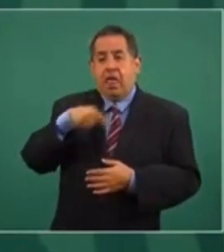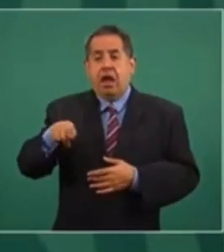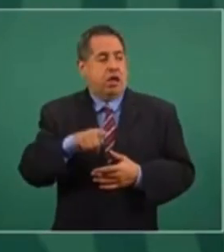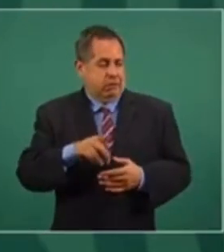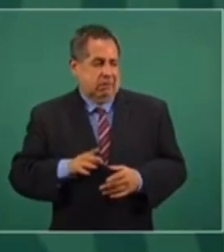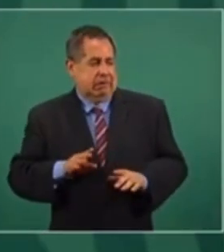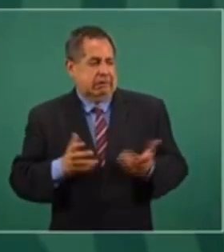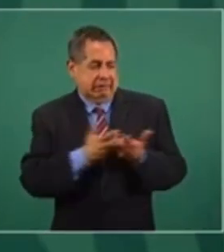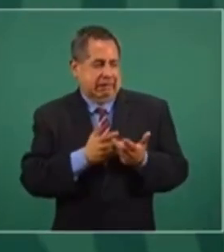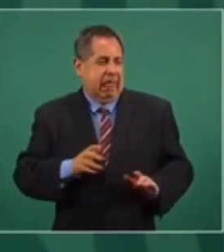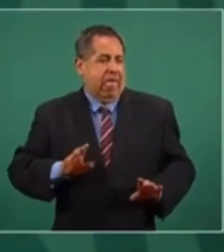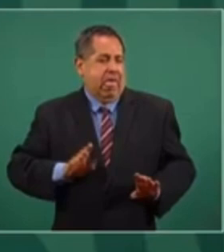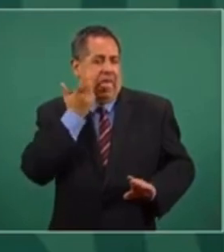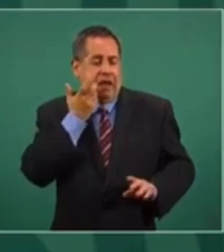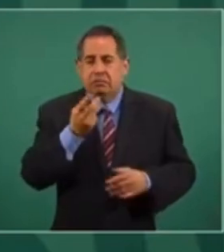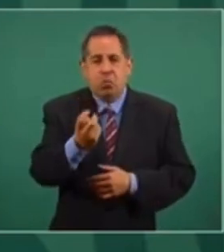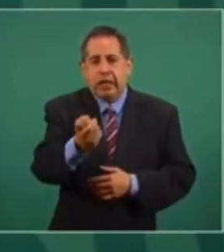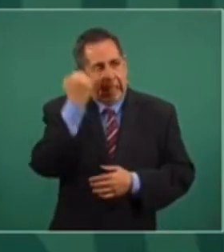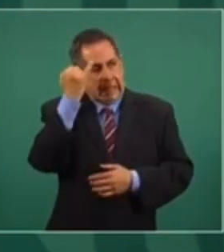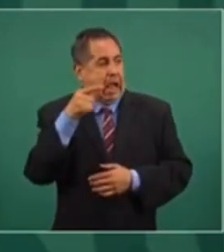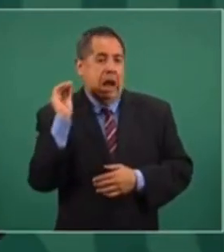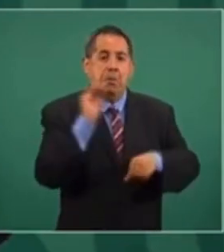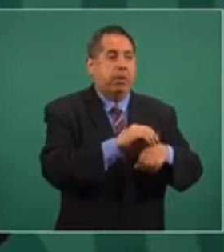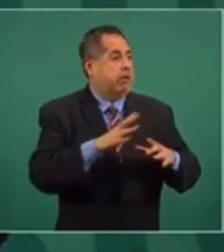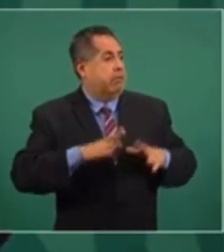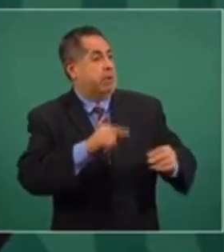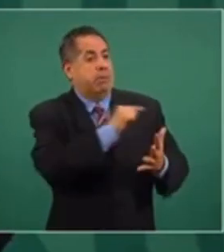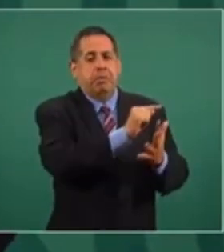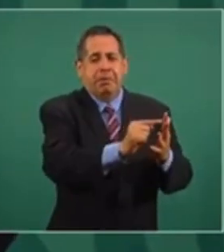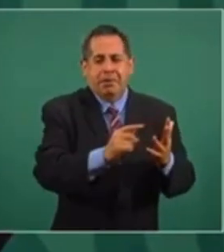afín y con estos organismos